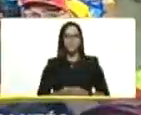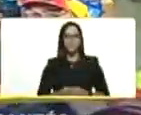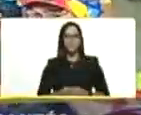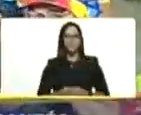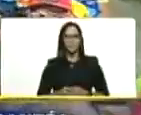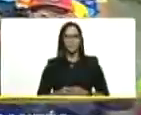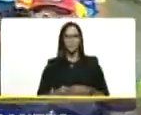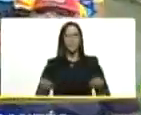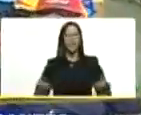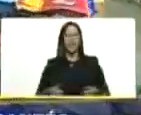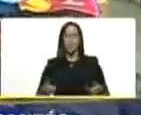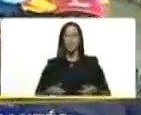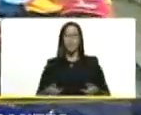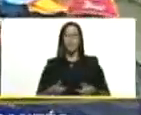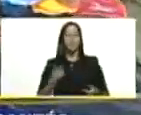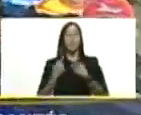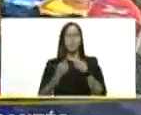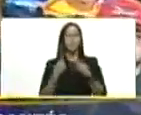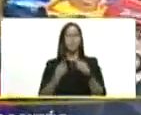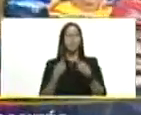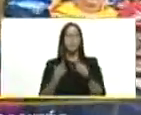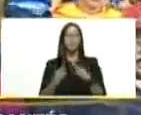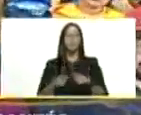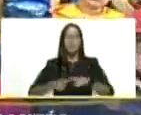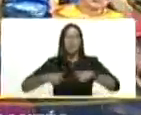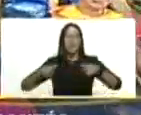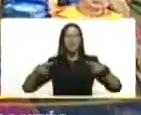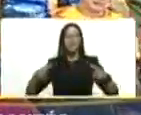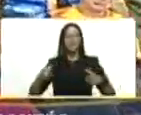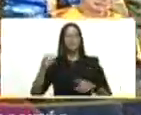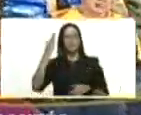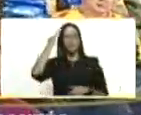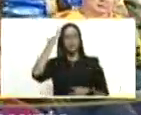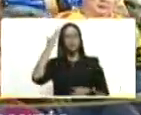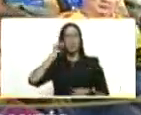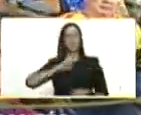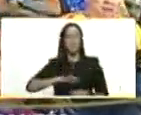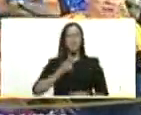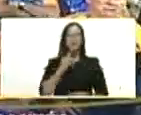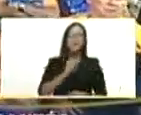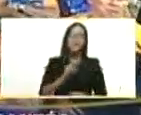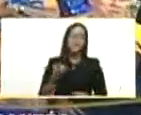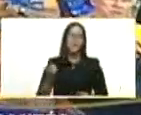Va a ser una cosa gigantesca. Yo sé lo que les estoy diciendo.